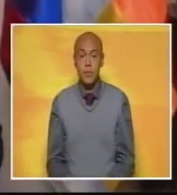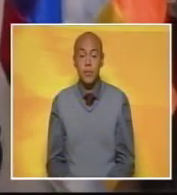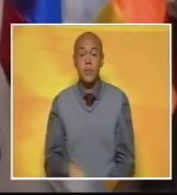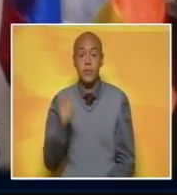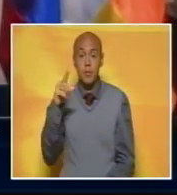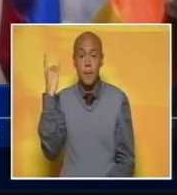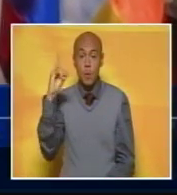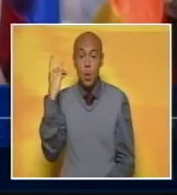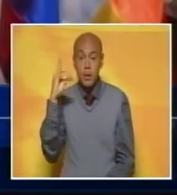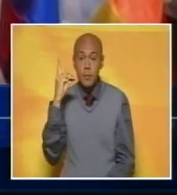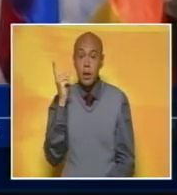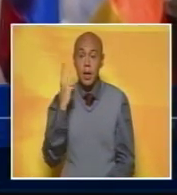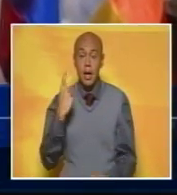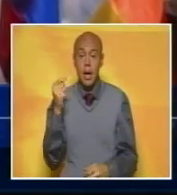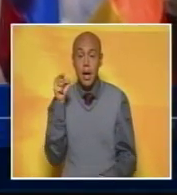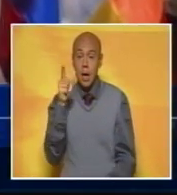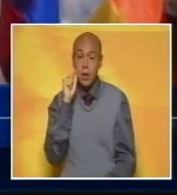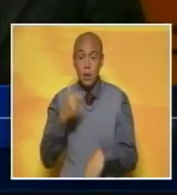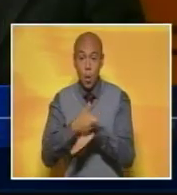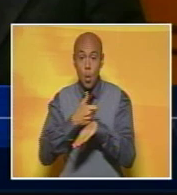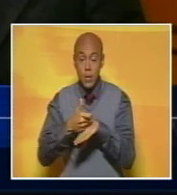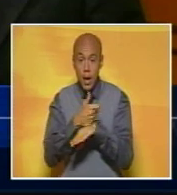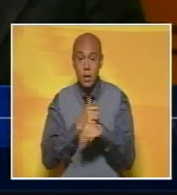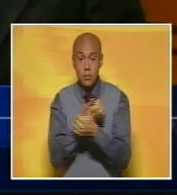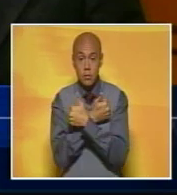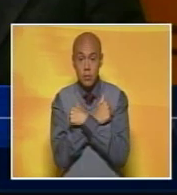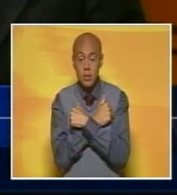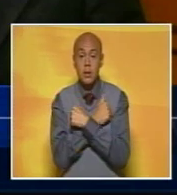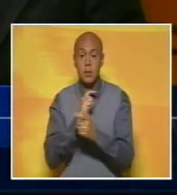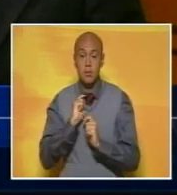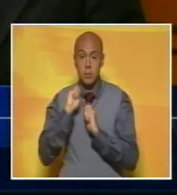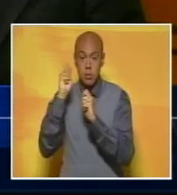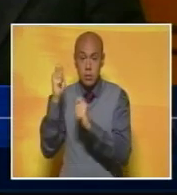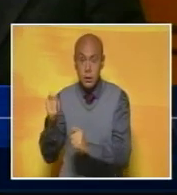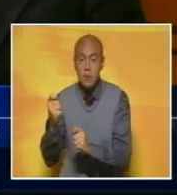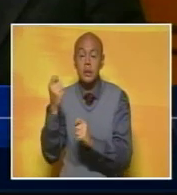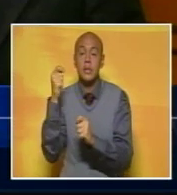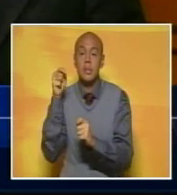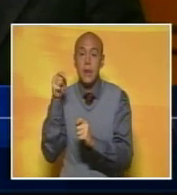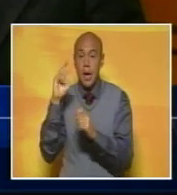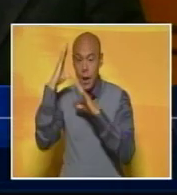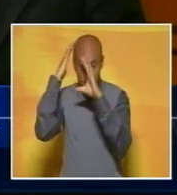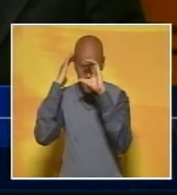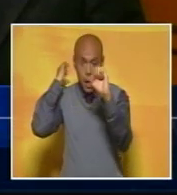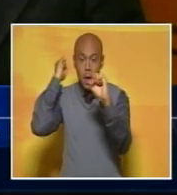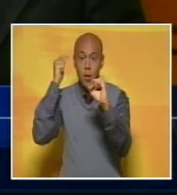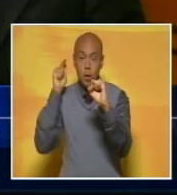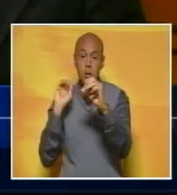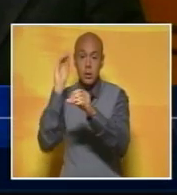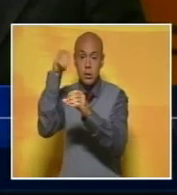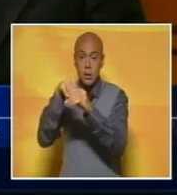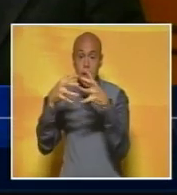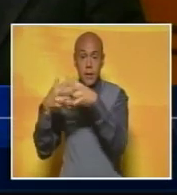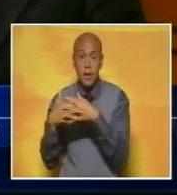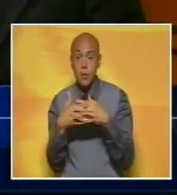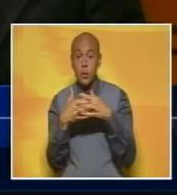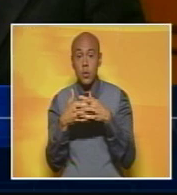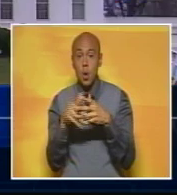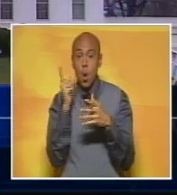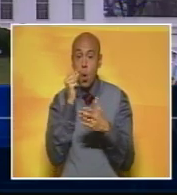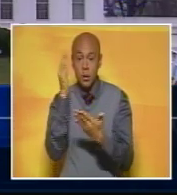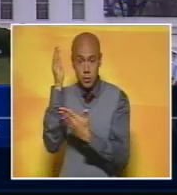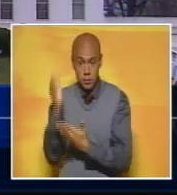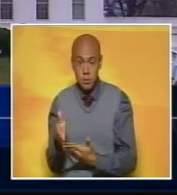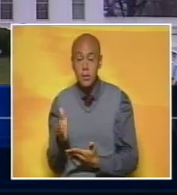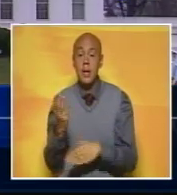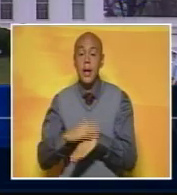En Bolivia, el gobierno interino anunció el nombramiento de un embajador en Estados Unidos por primera vez en 11 años. Se trata de Walter